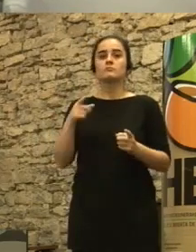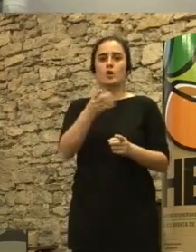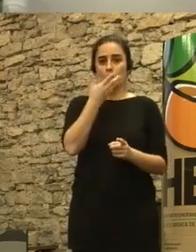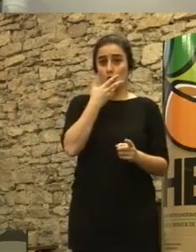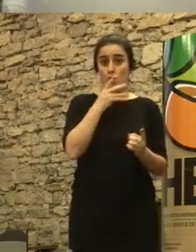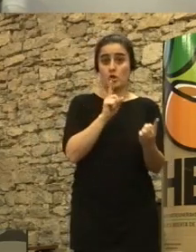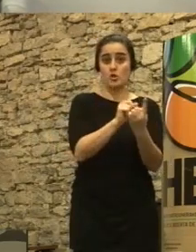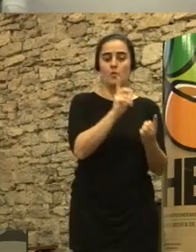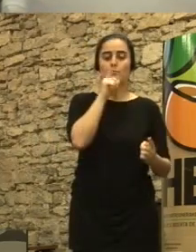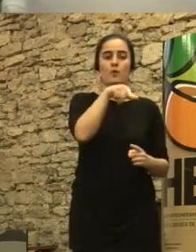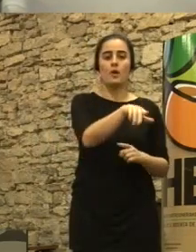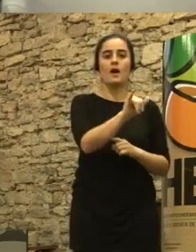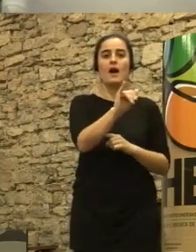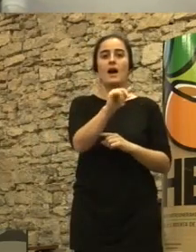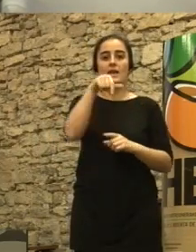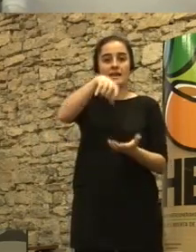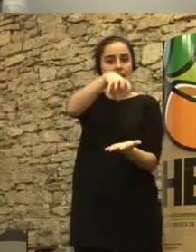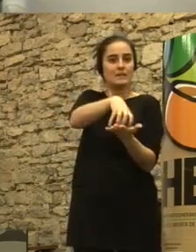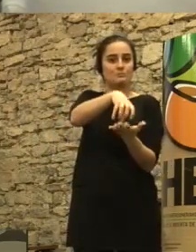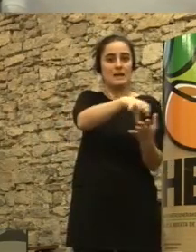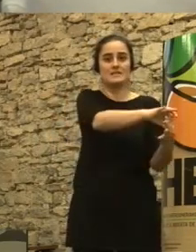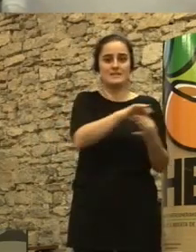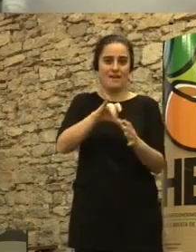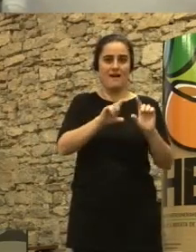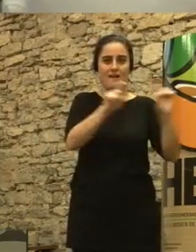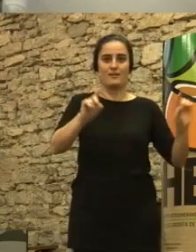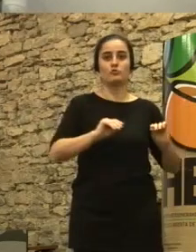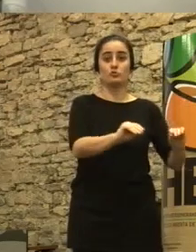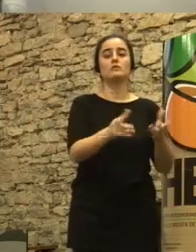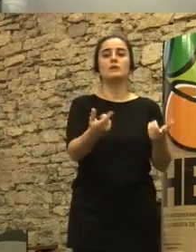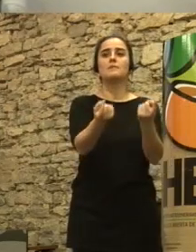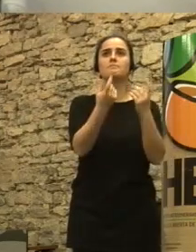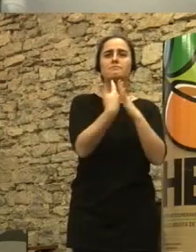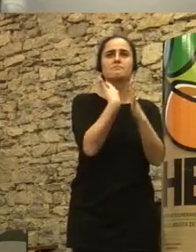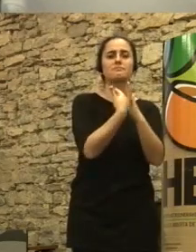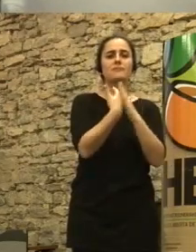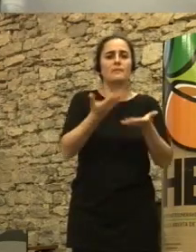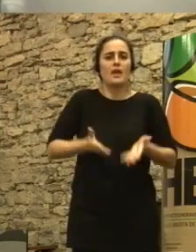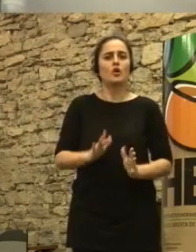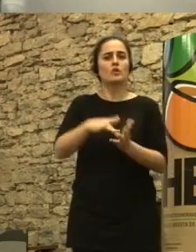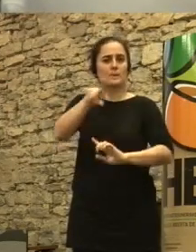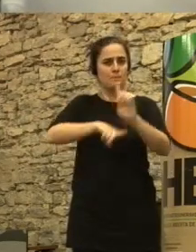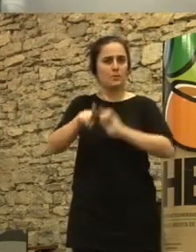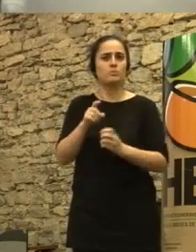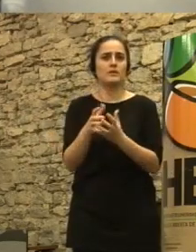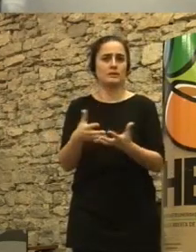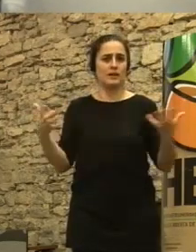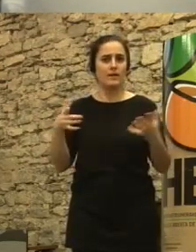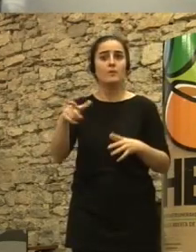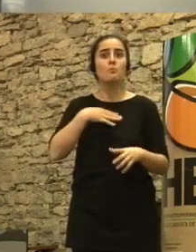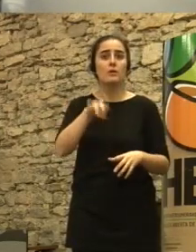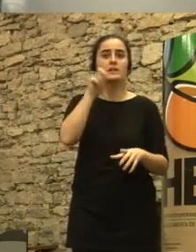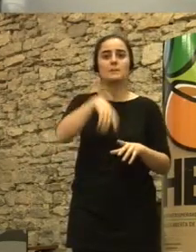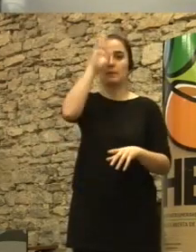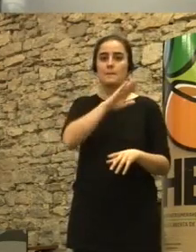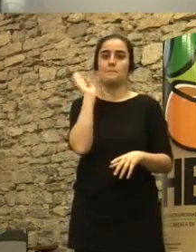porque tienen una filial en España, me explicaba que, bueno, su hijo tenía estos graves problemas, él habría podido perfectamente unirse a un grupo